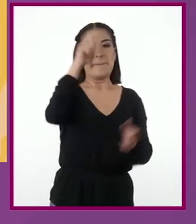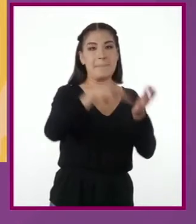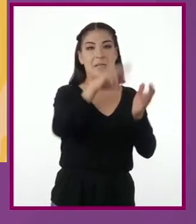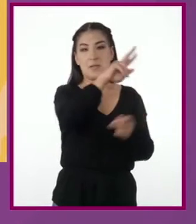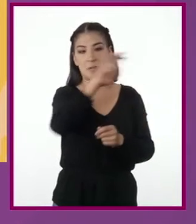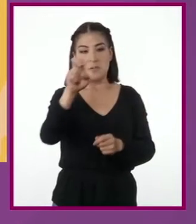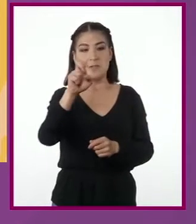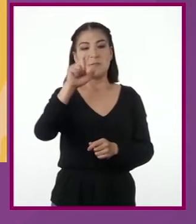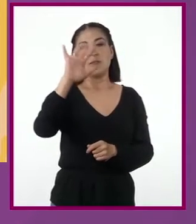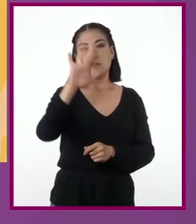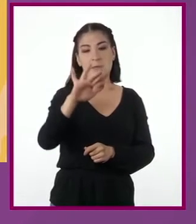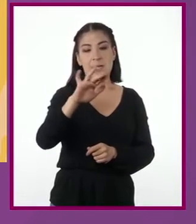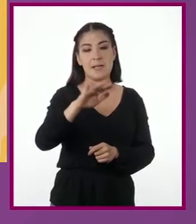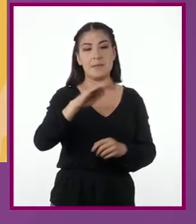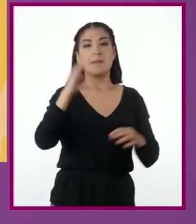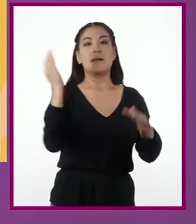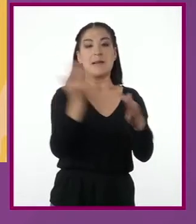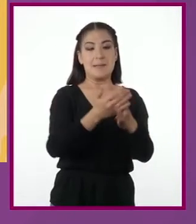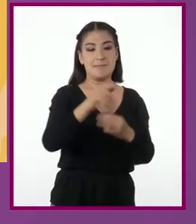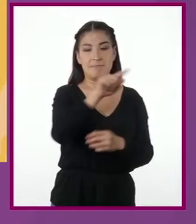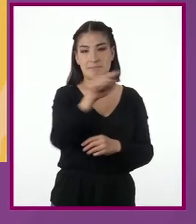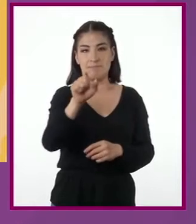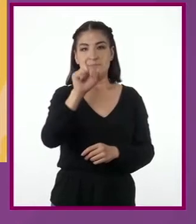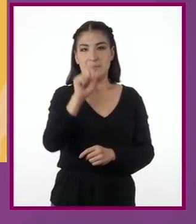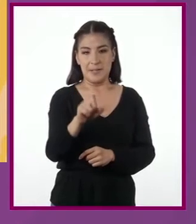1250 negativo entre 20,